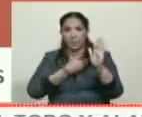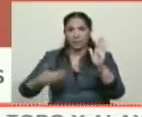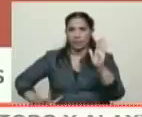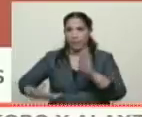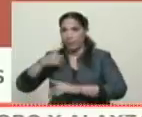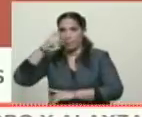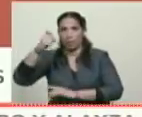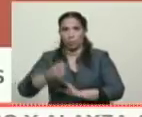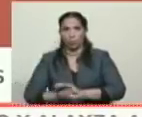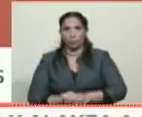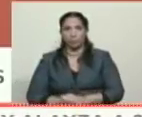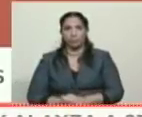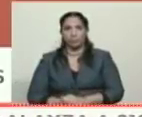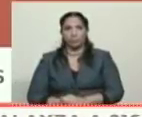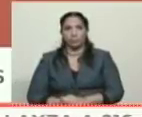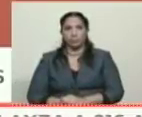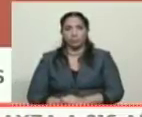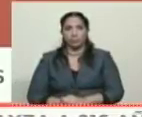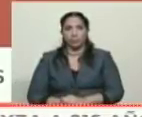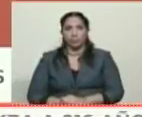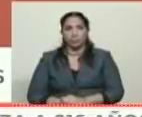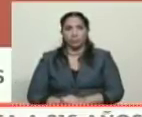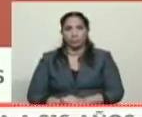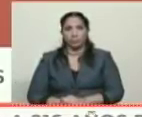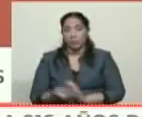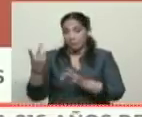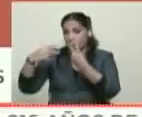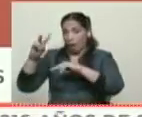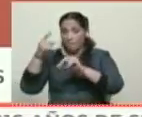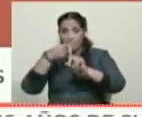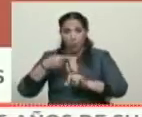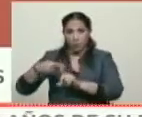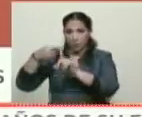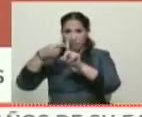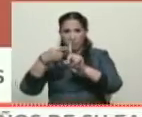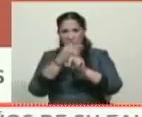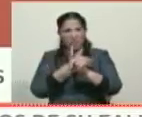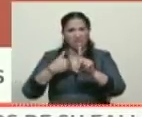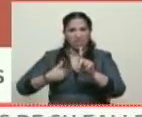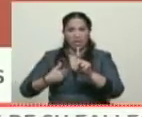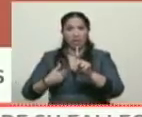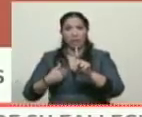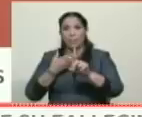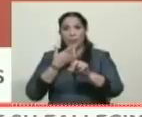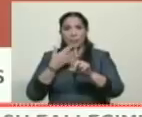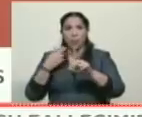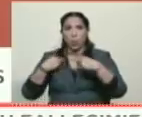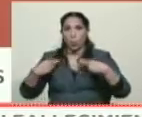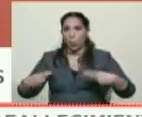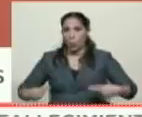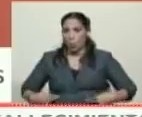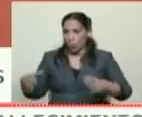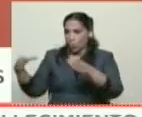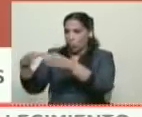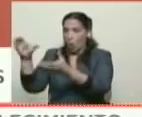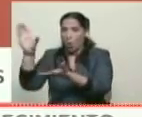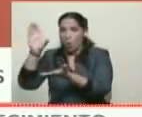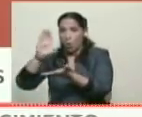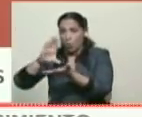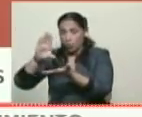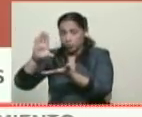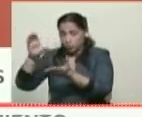Nicolás Maduro. La operación de falso positivo implica uniformar a estas células terroristas